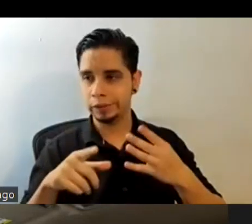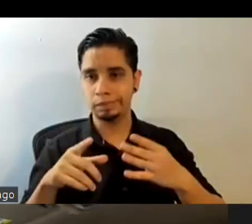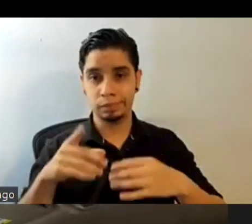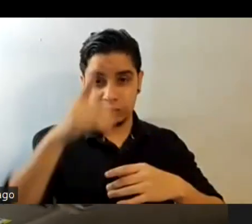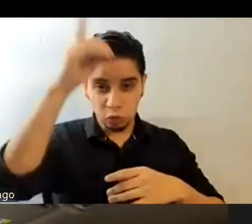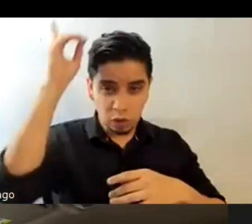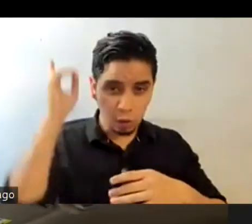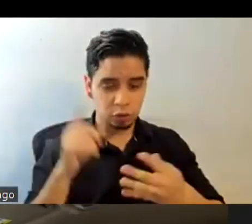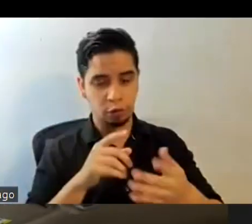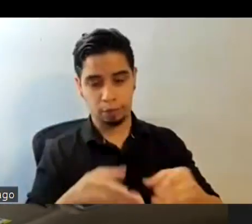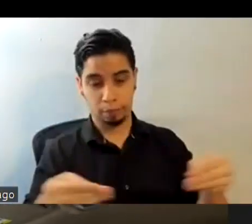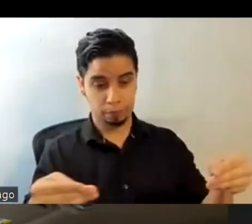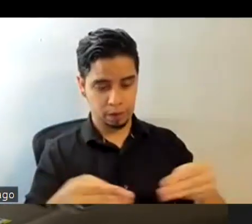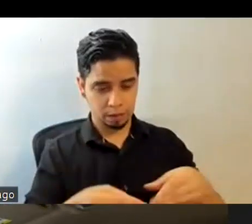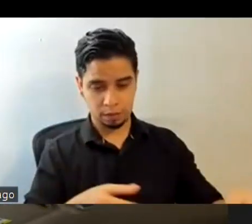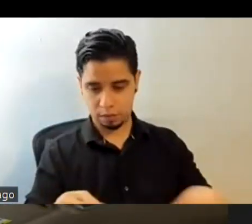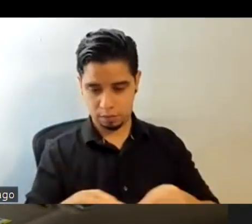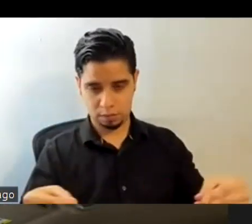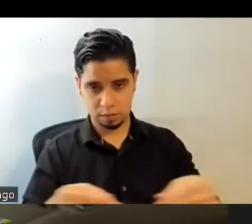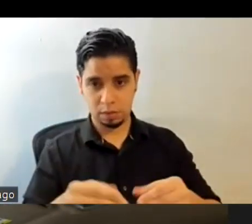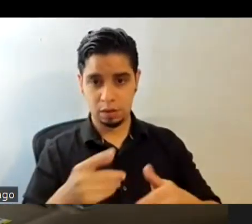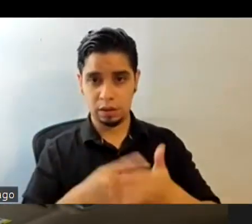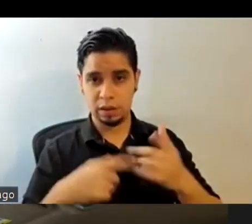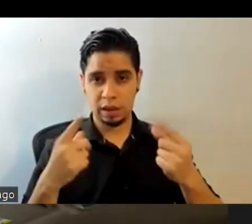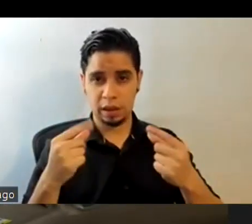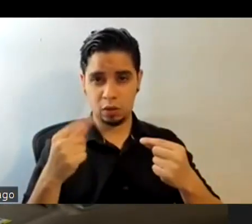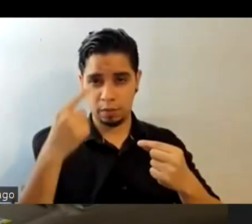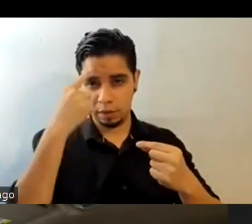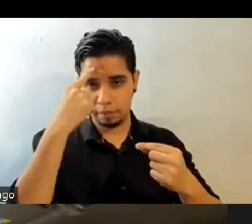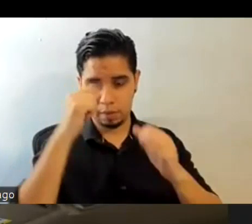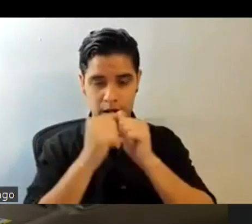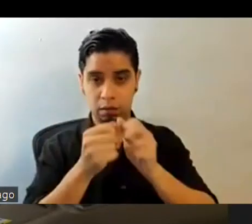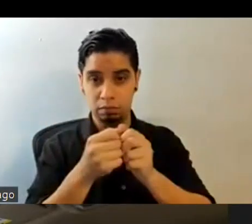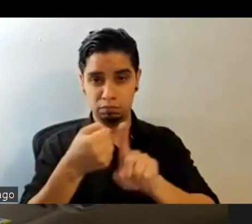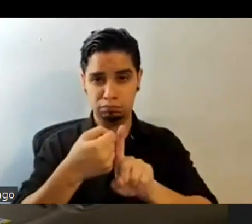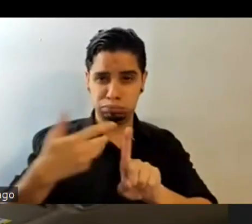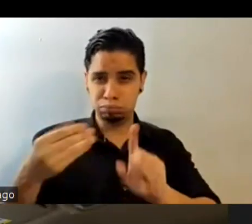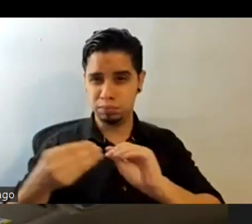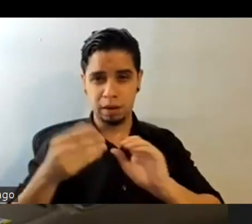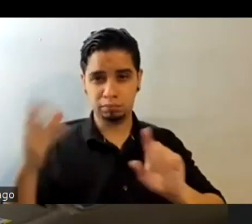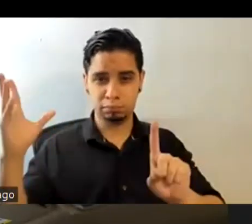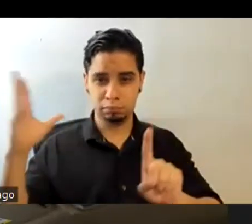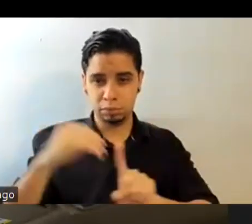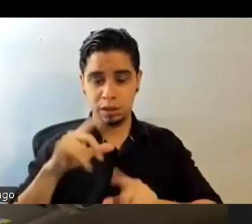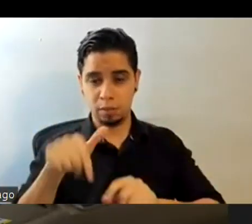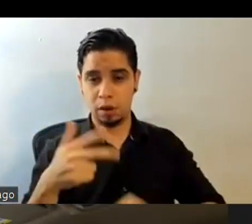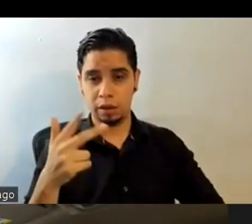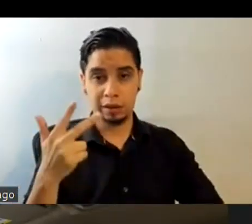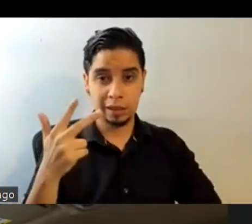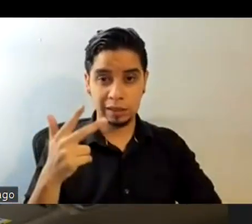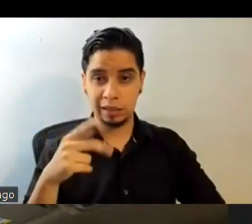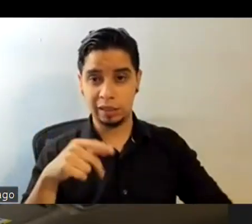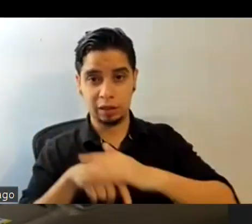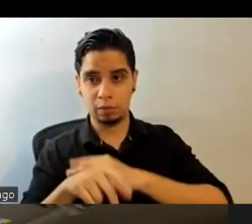eso a mí como que me causó una expansión en mi mente que después de ese 3er grado yo empecé a entender